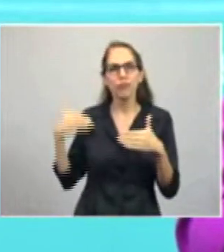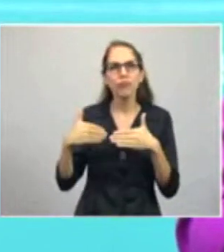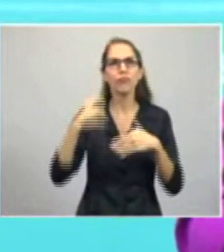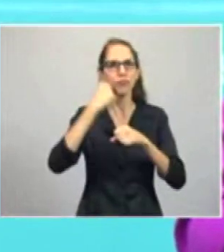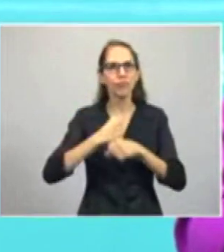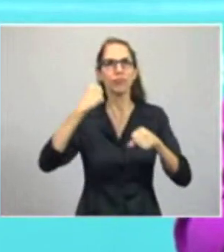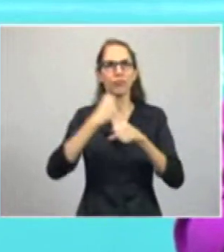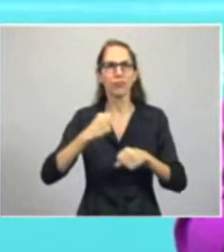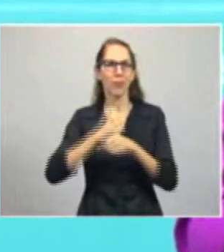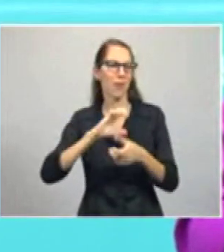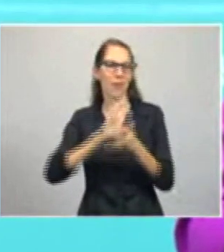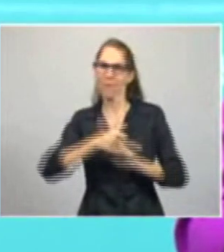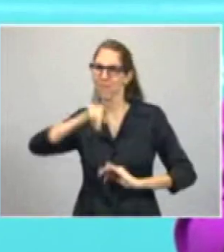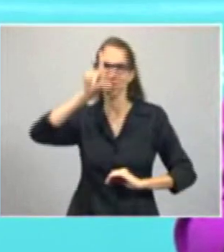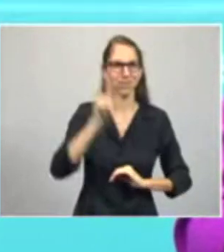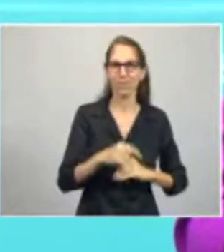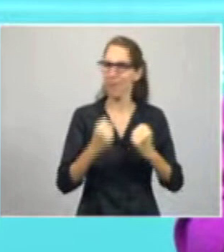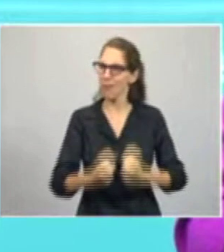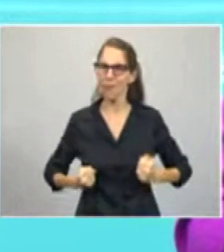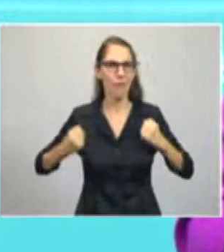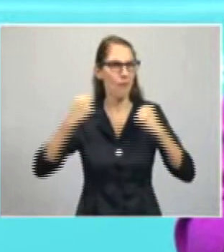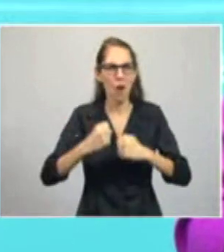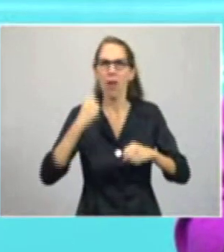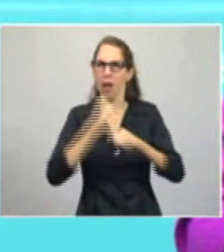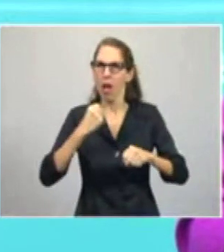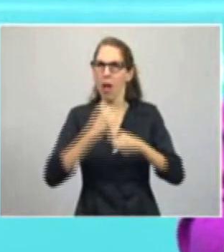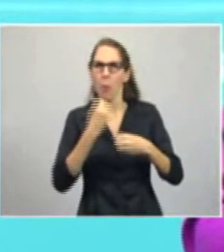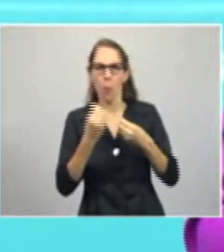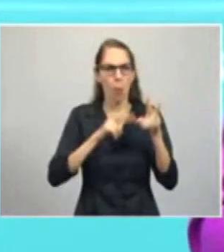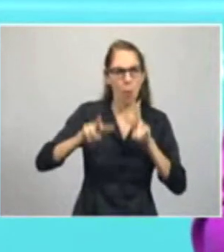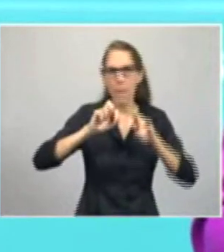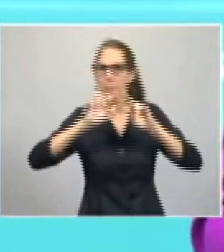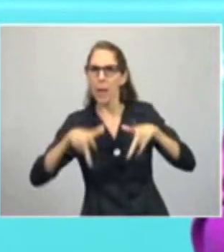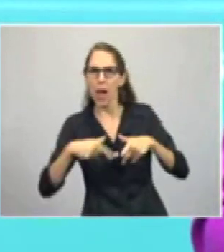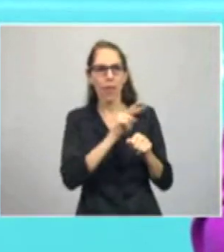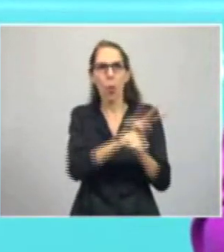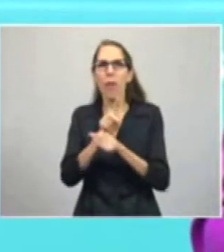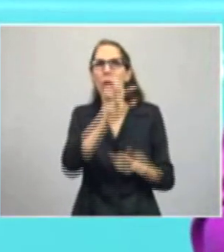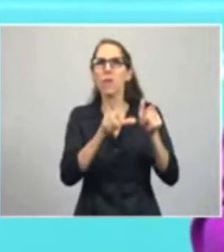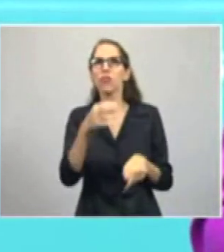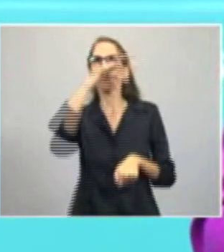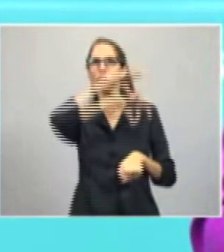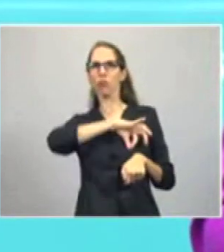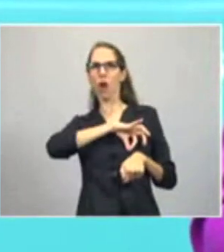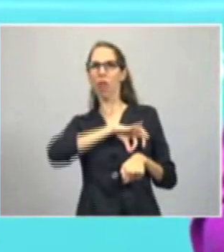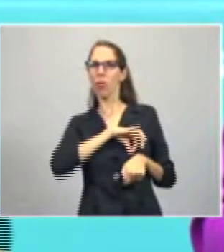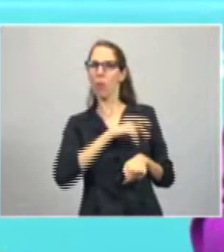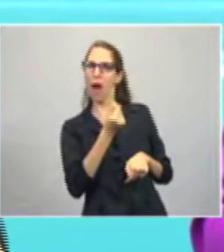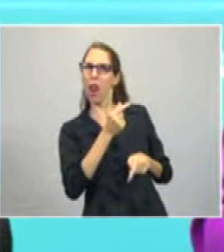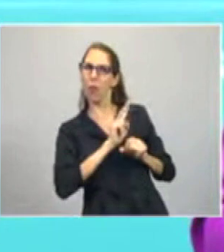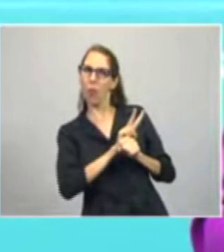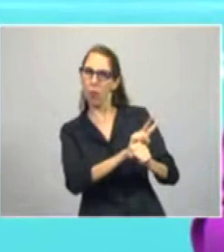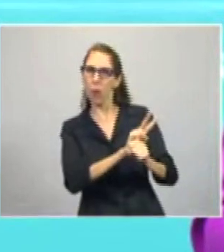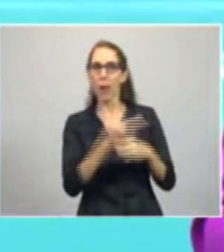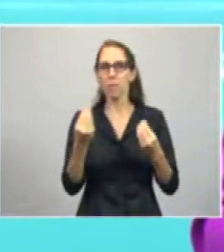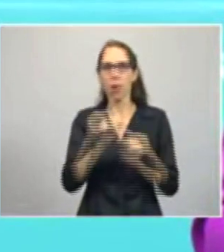manera denodada con muchos esfuerzos para proteger los ingresos de los y las bonaerenses ante la inédita inflación